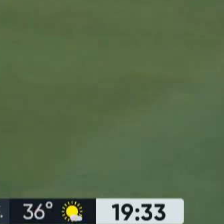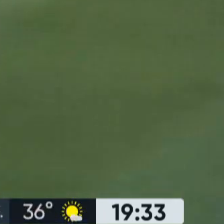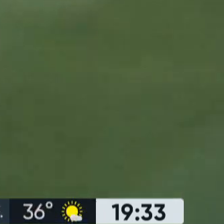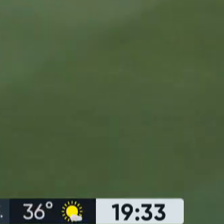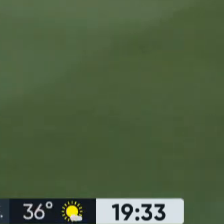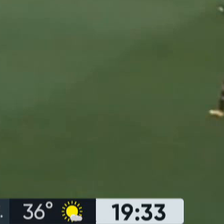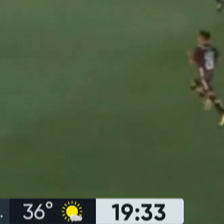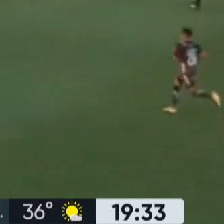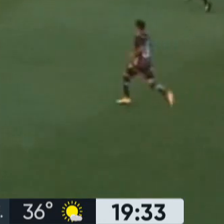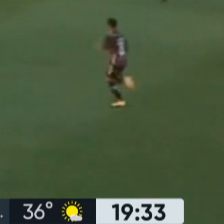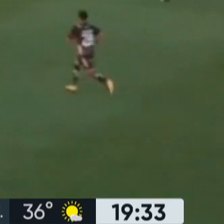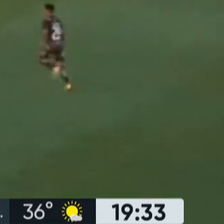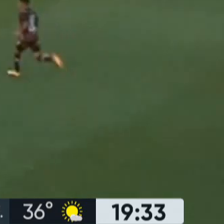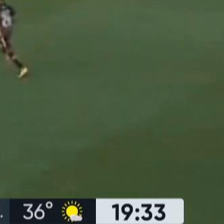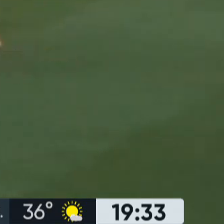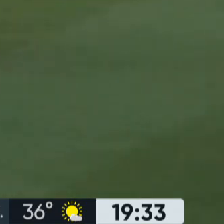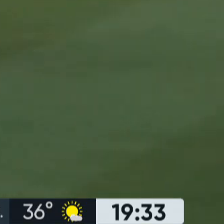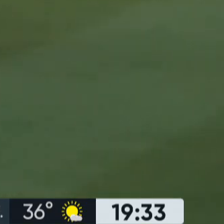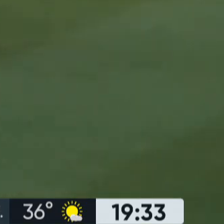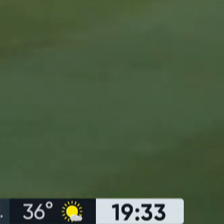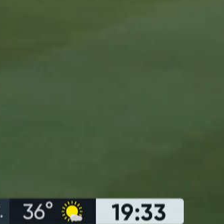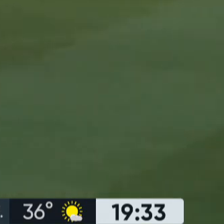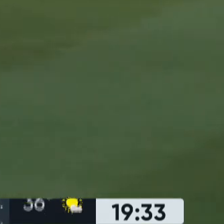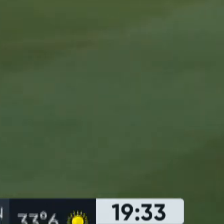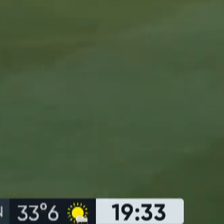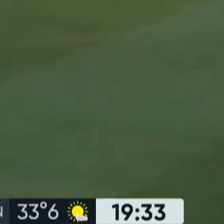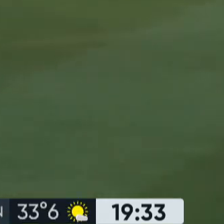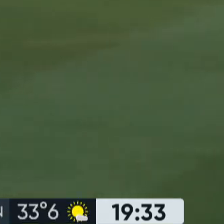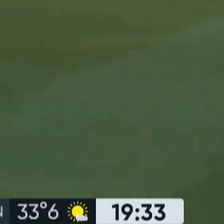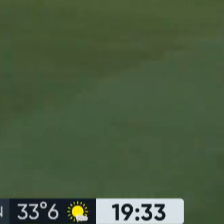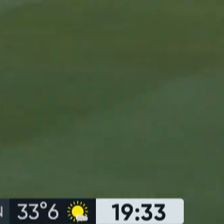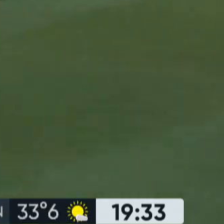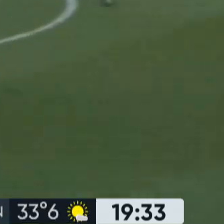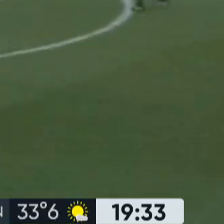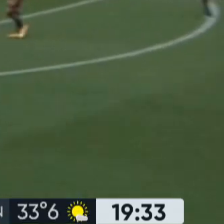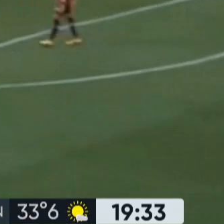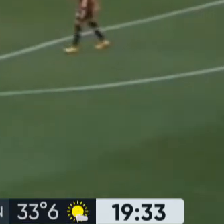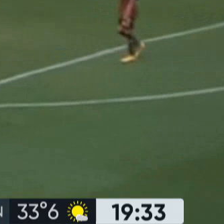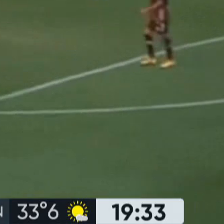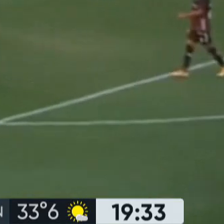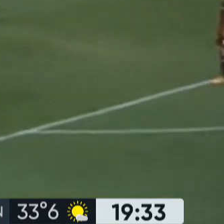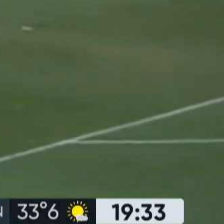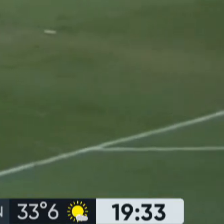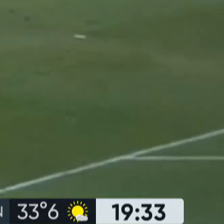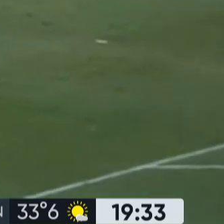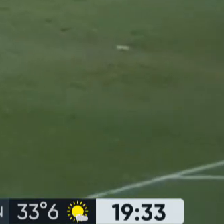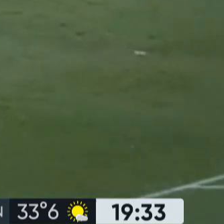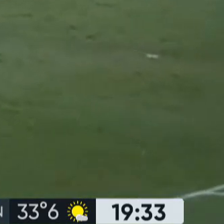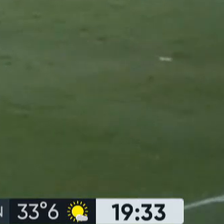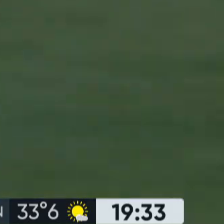través de Lucas Gamba. A ver, decime vos qué te parece. A ver. Le pega de afuera, está bien, lo deja empatear. Pero el